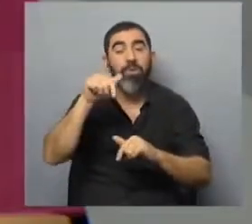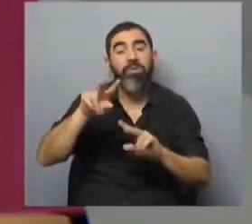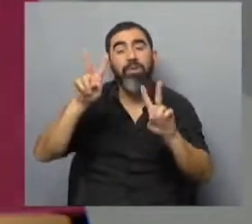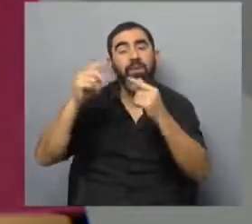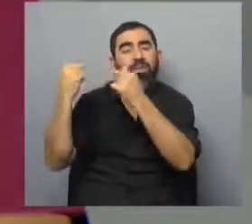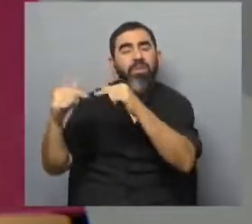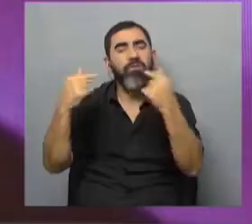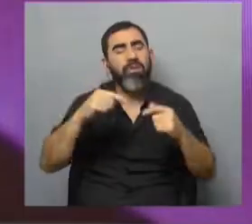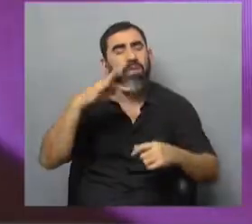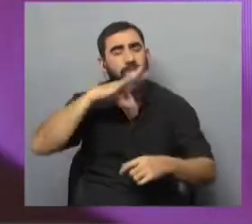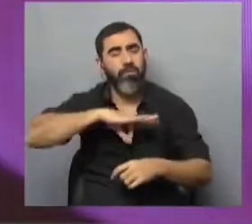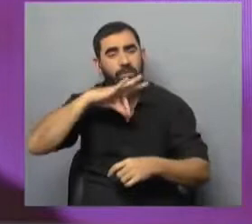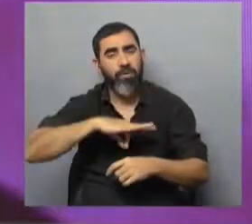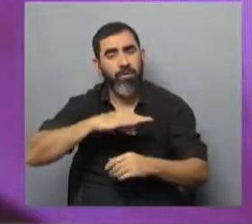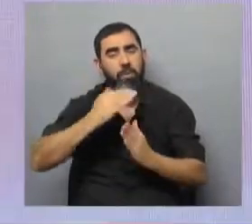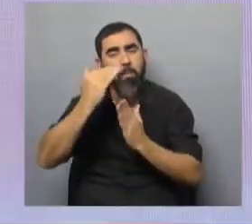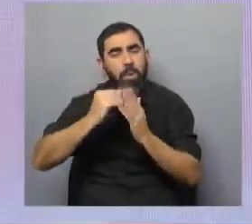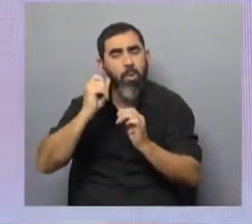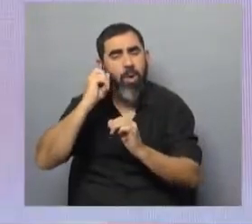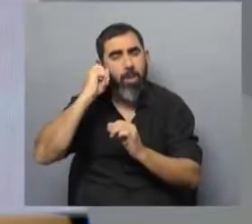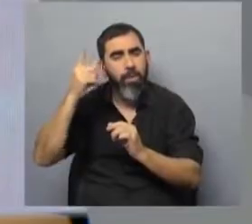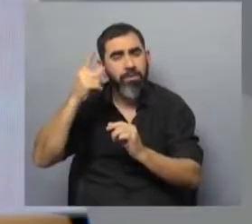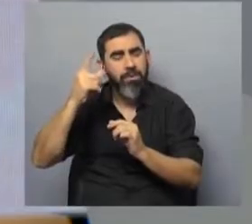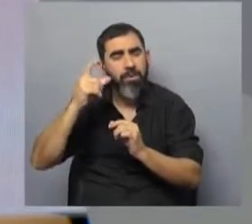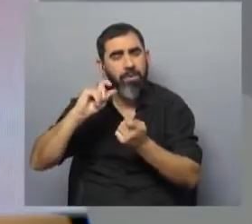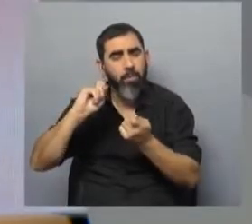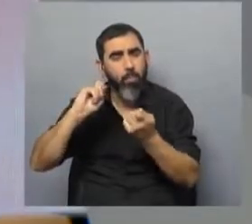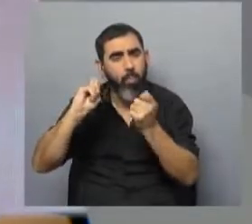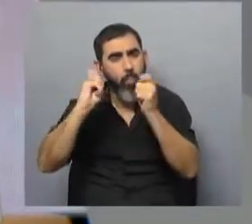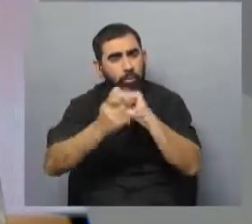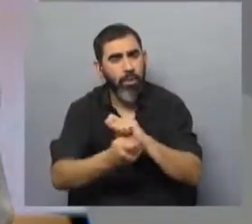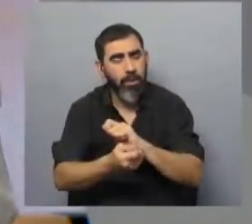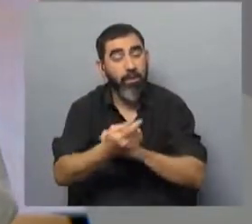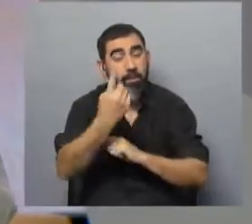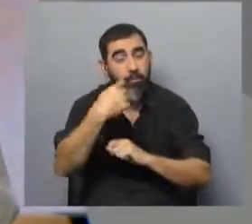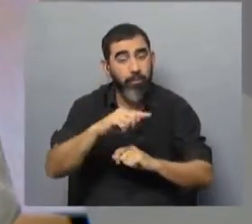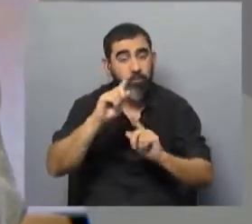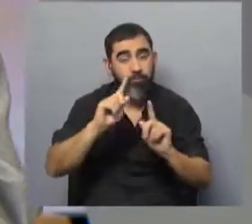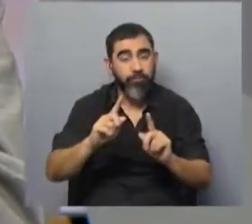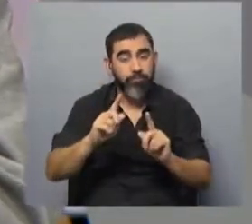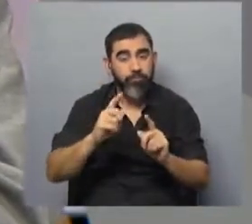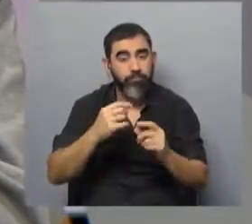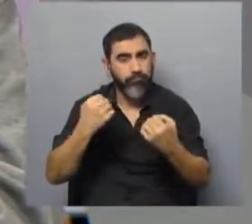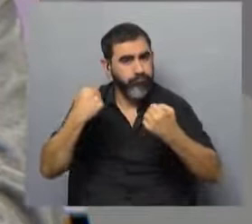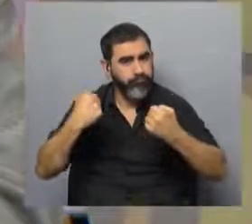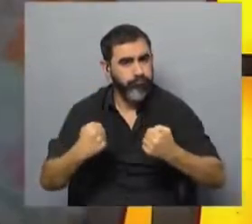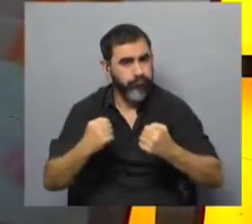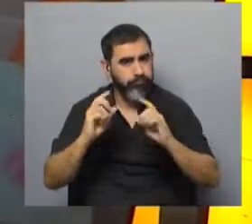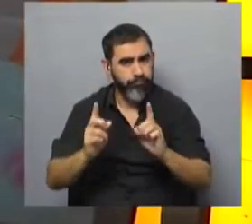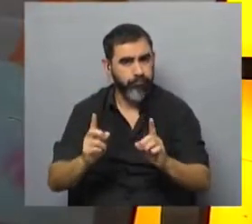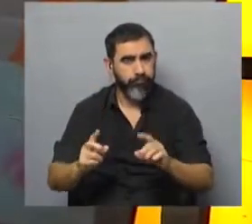otro tipo de virus, sí, con mucha menos capacidad de ir variando, pero también como más consolidados, ¿es